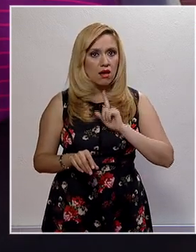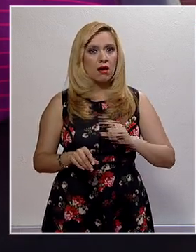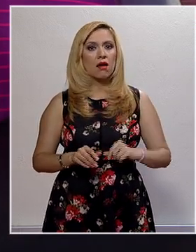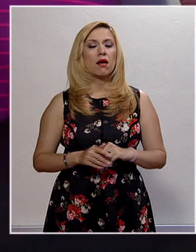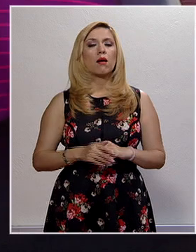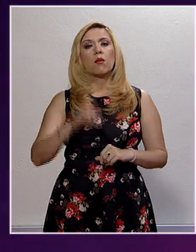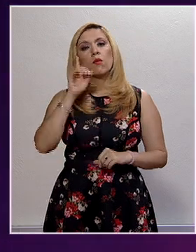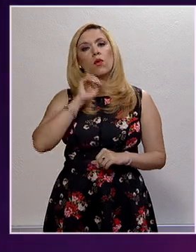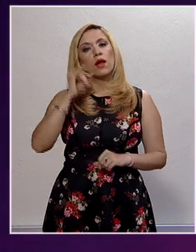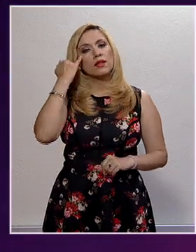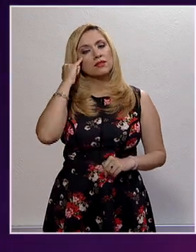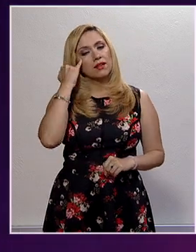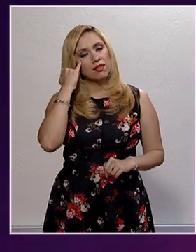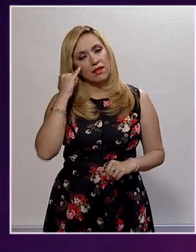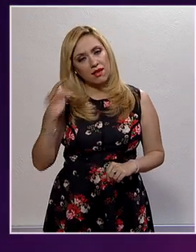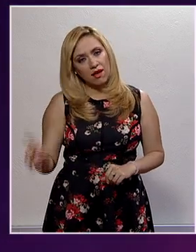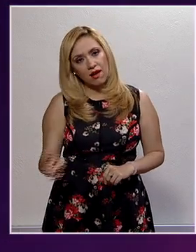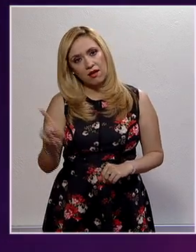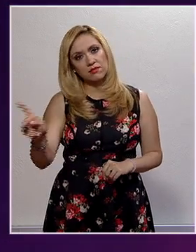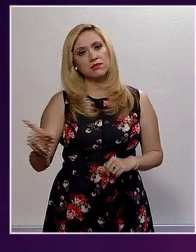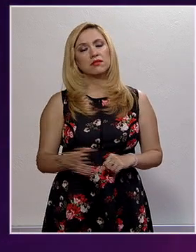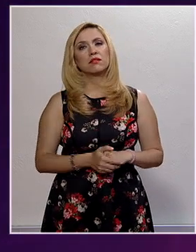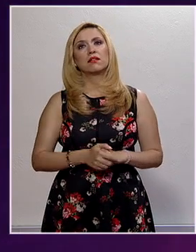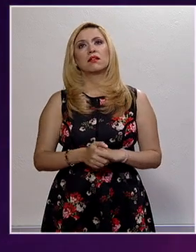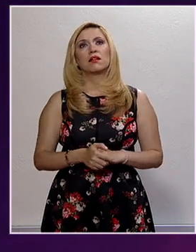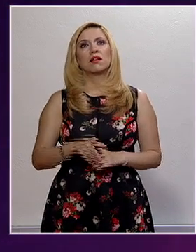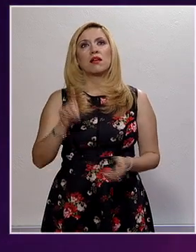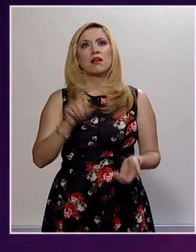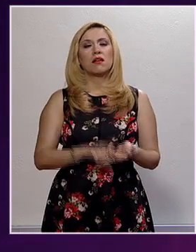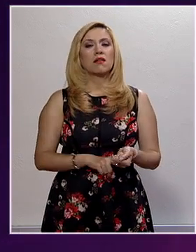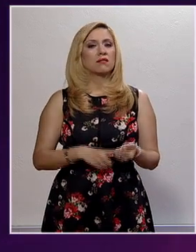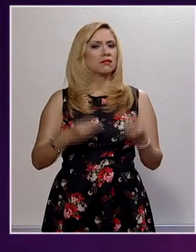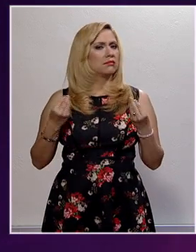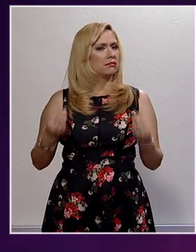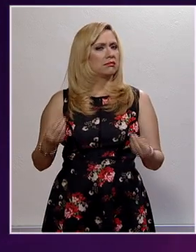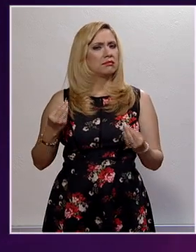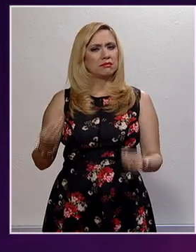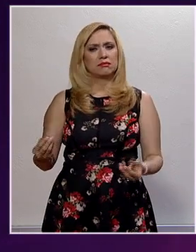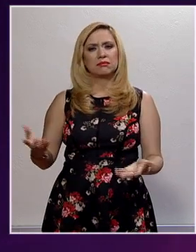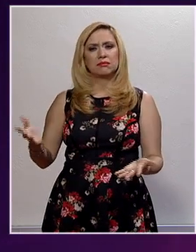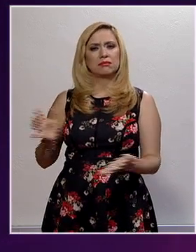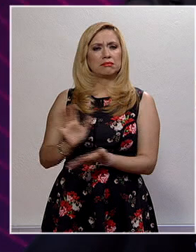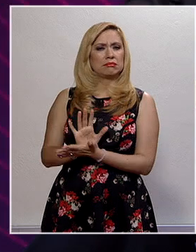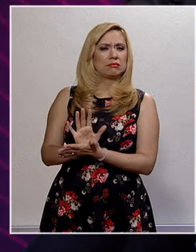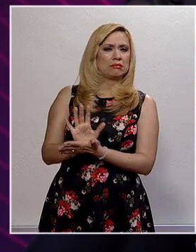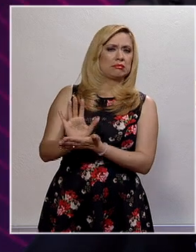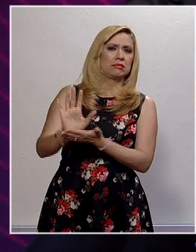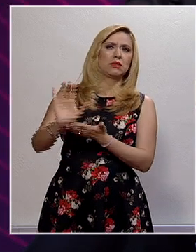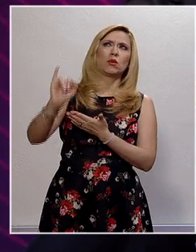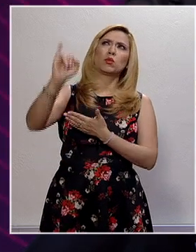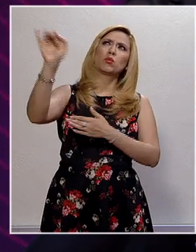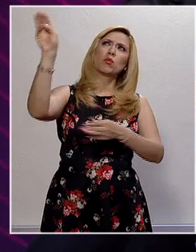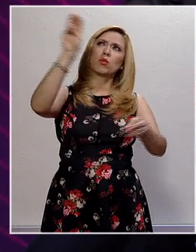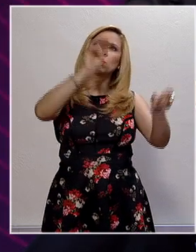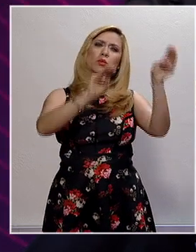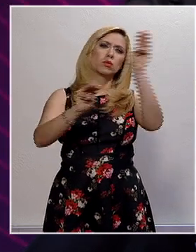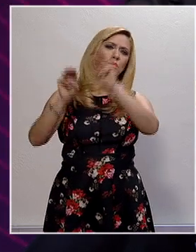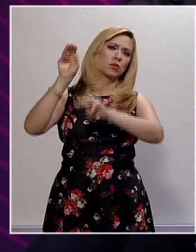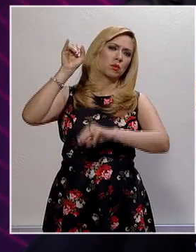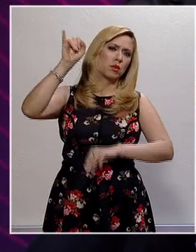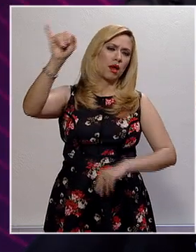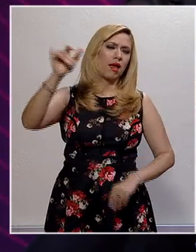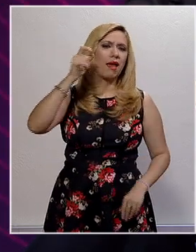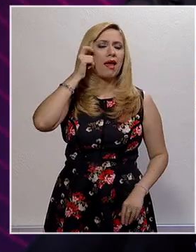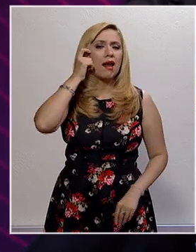son mujeres indígenas, ¿no? En un contexto de alta marginación de la Sierra de Guerrero y